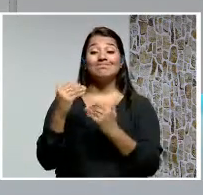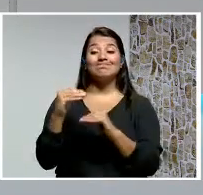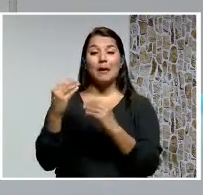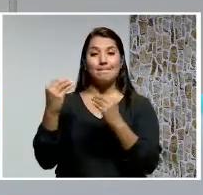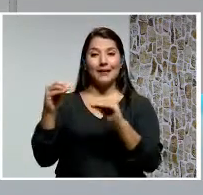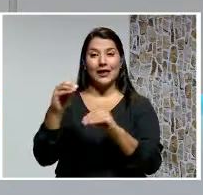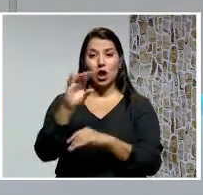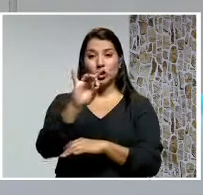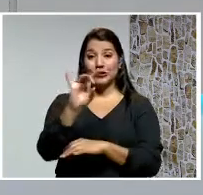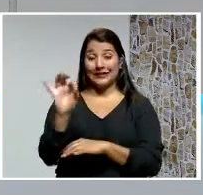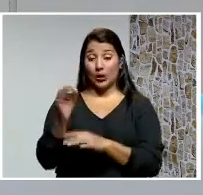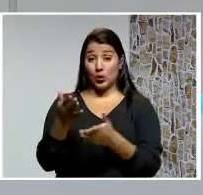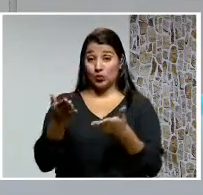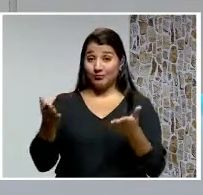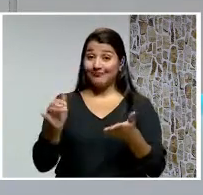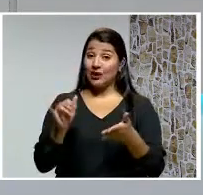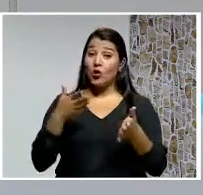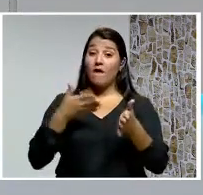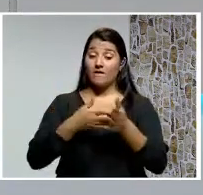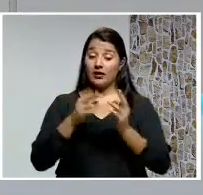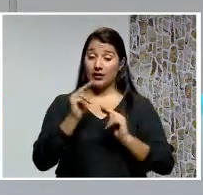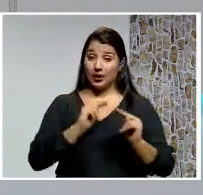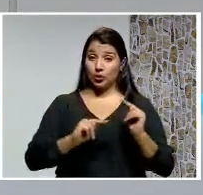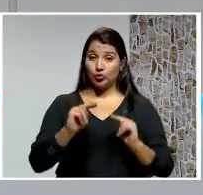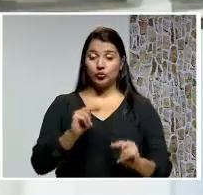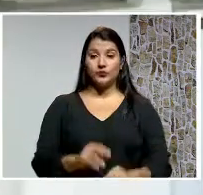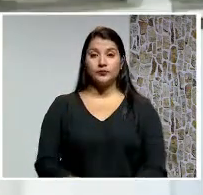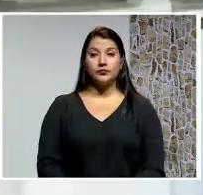artículos y que eso afectará gravemente sus negocios.